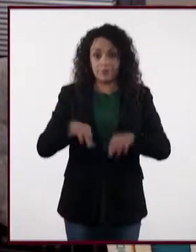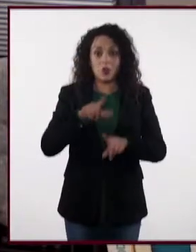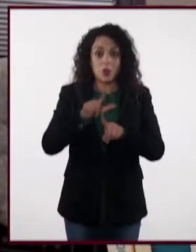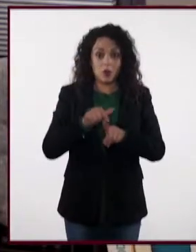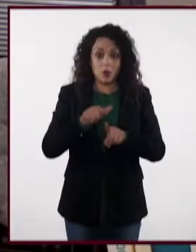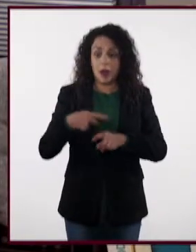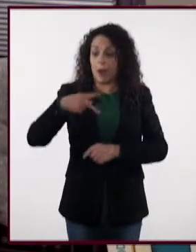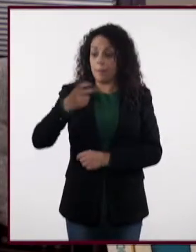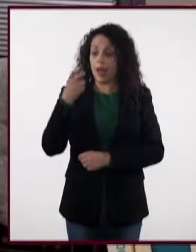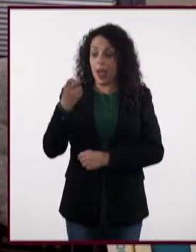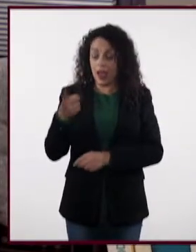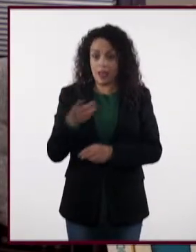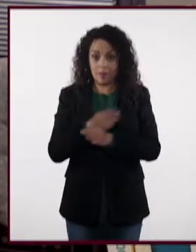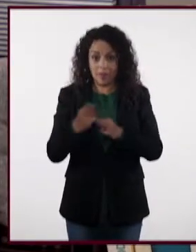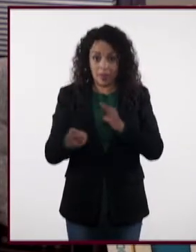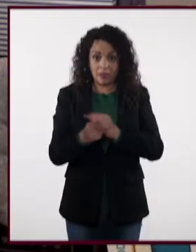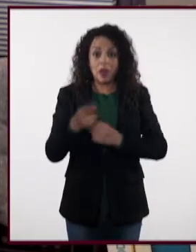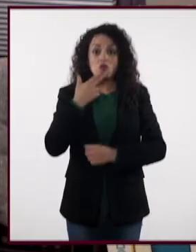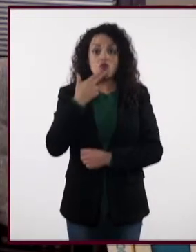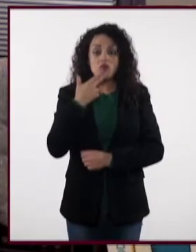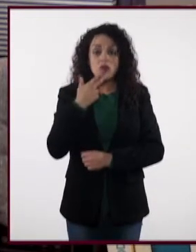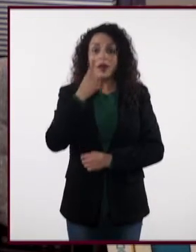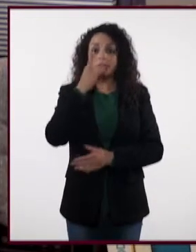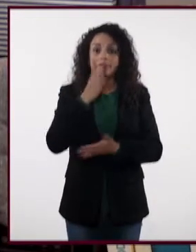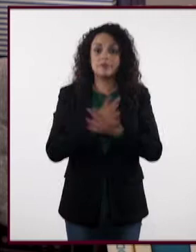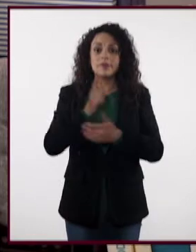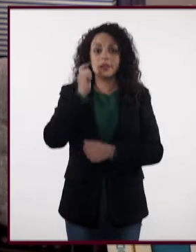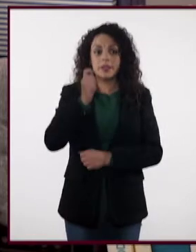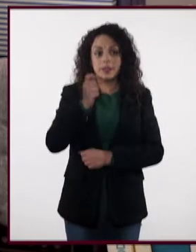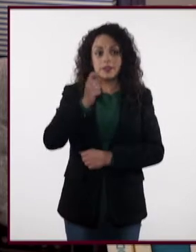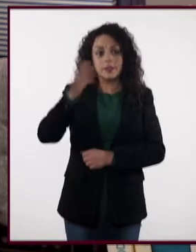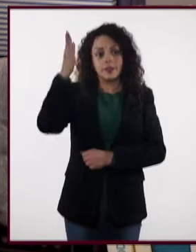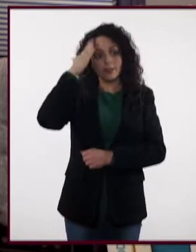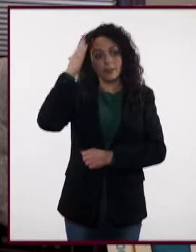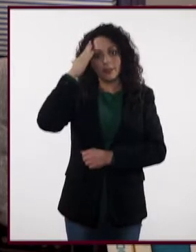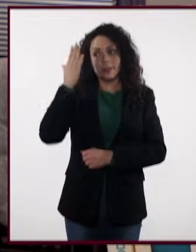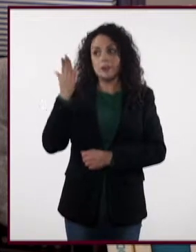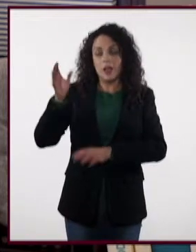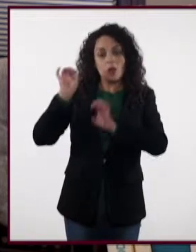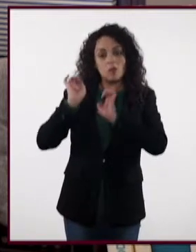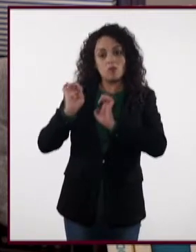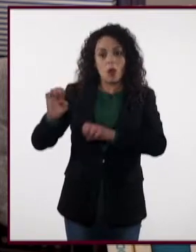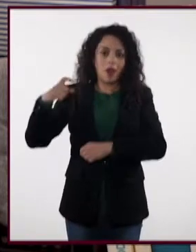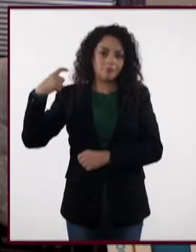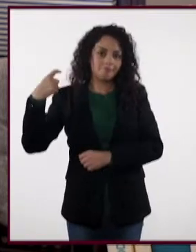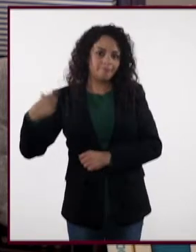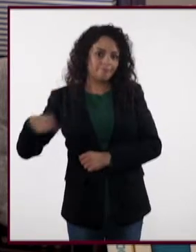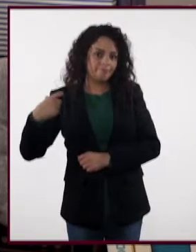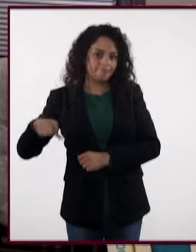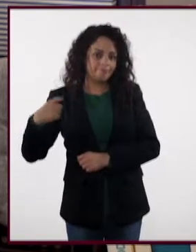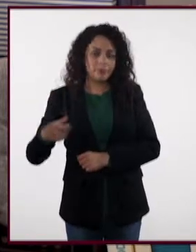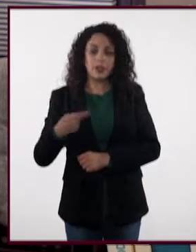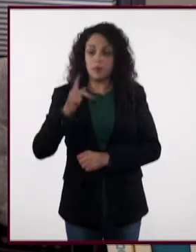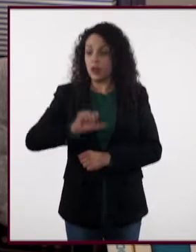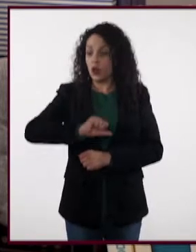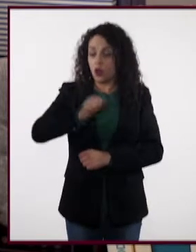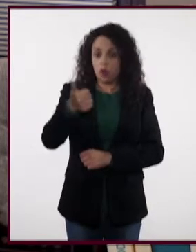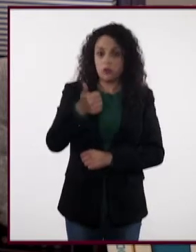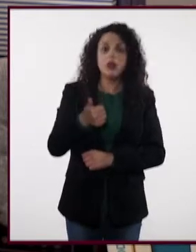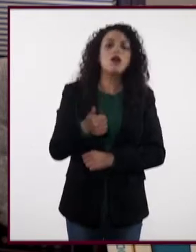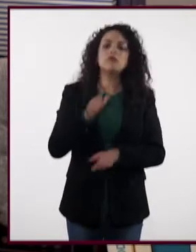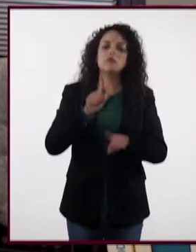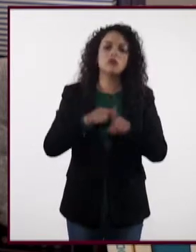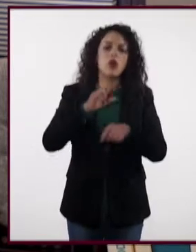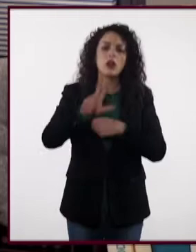embargo, el uso de estos materiales se limitaba a las clases dominantes y sus vestidos de lujo, mientras que el resto de los textiles se mantenía